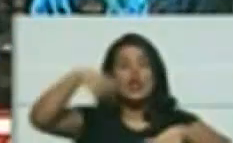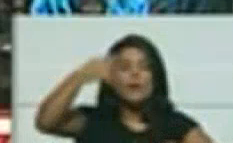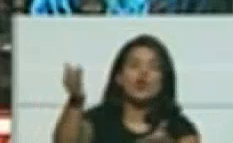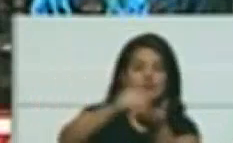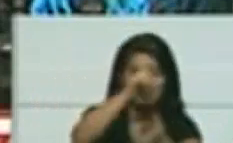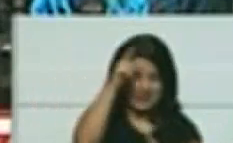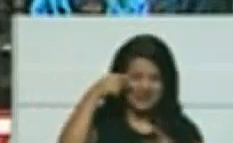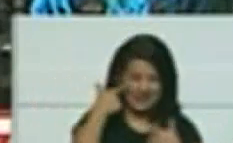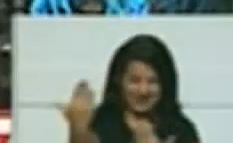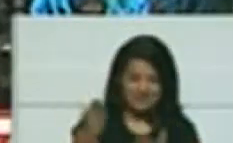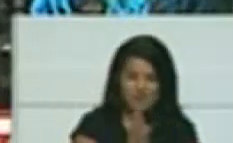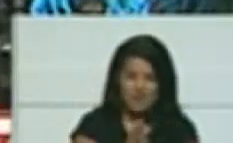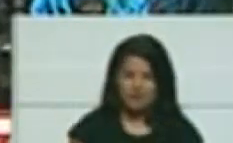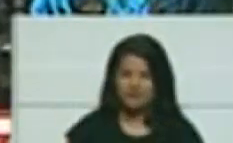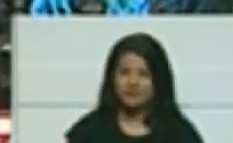favor.